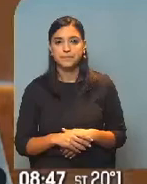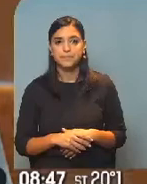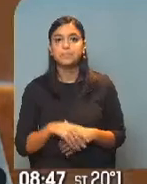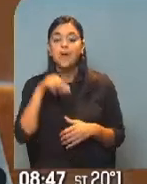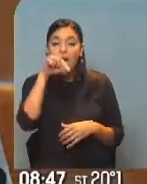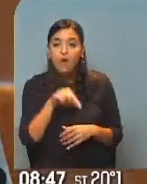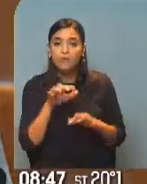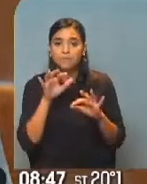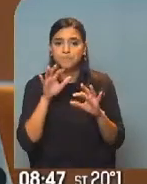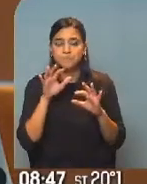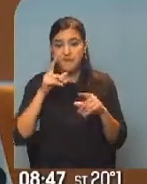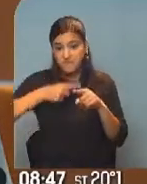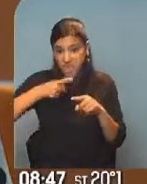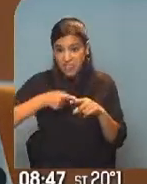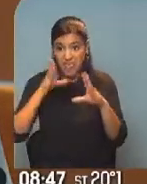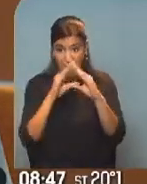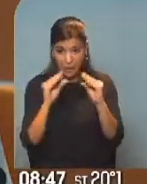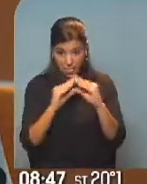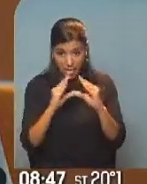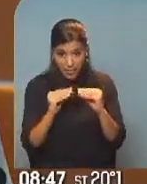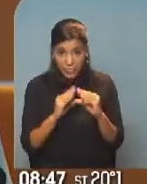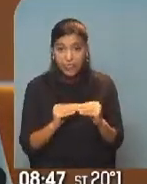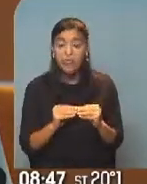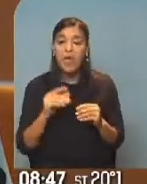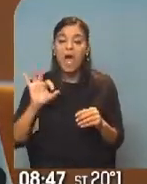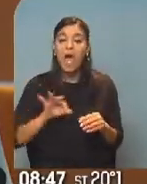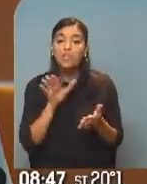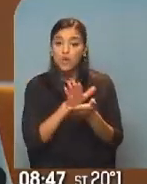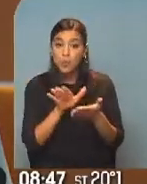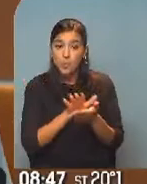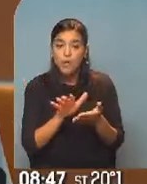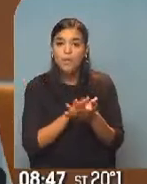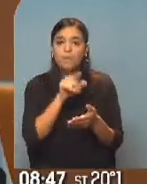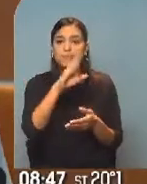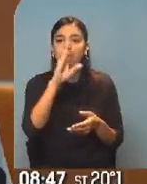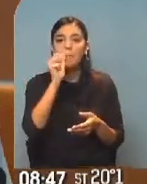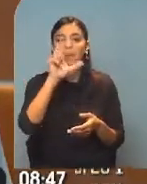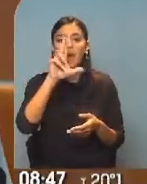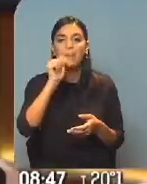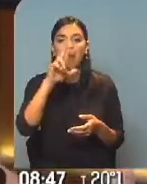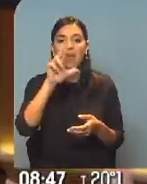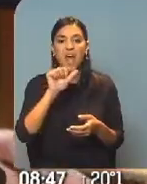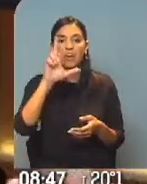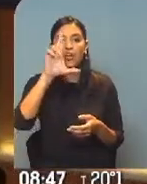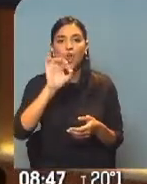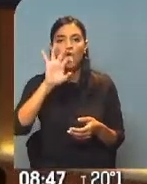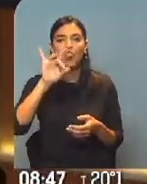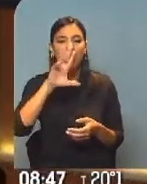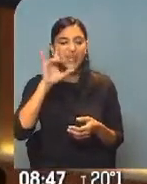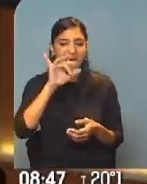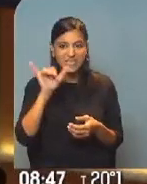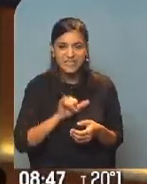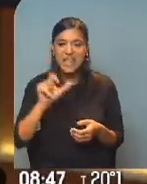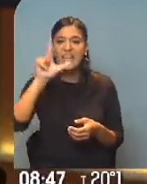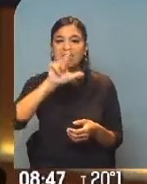nos vamos a quedar en las fiestas en la navidad en el año nuevo estamos con bárbara rodríguez licenciada en nutrición hospital de clínicas